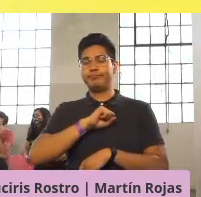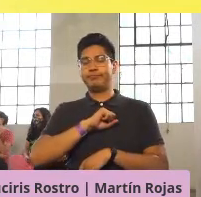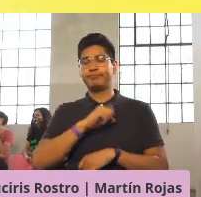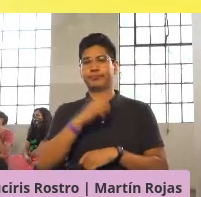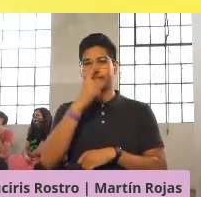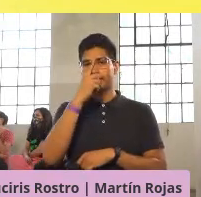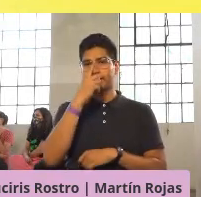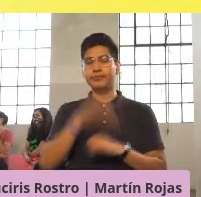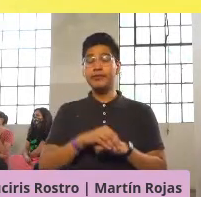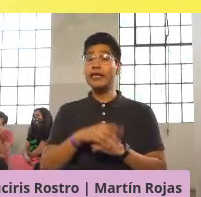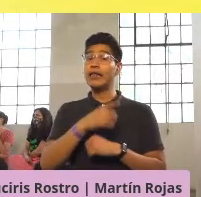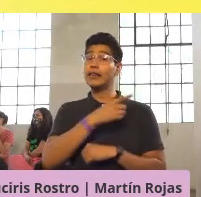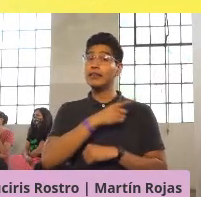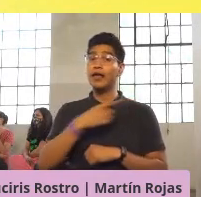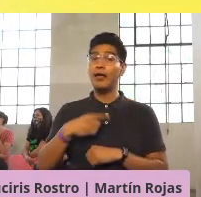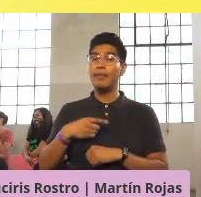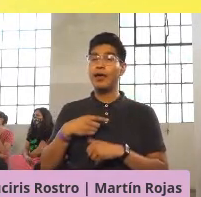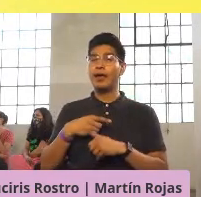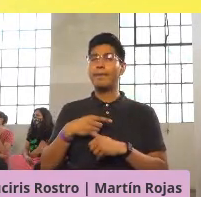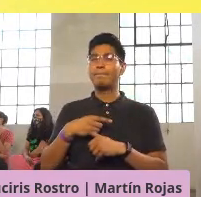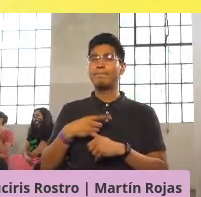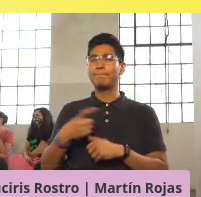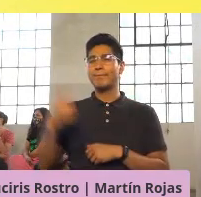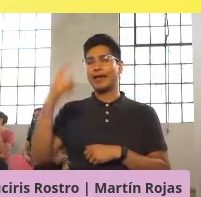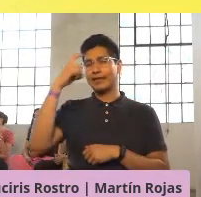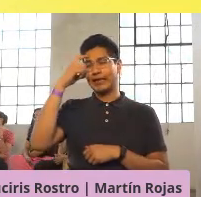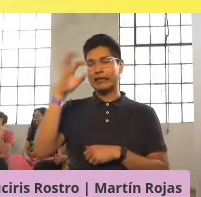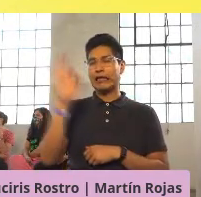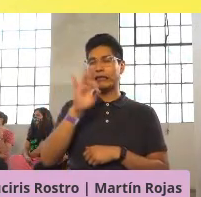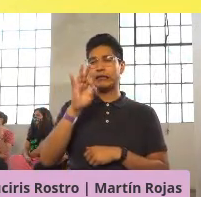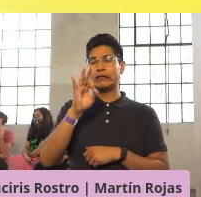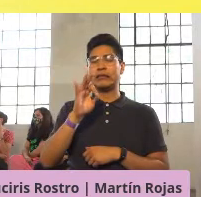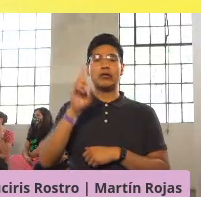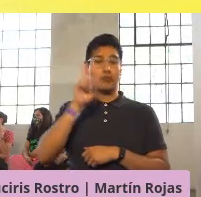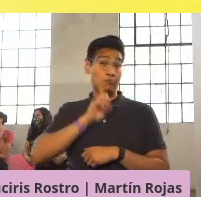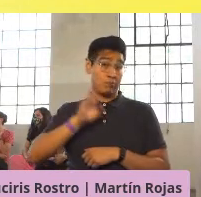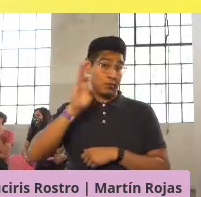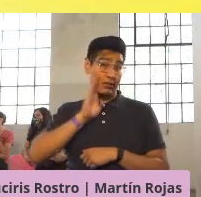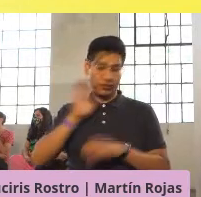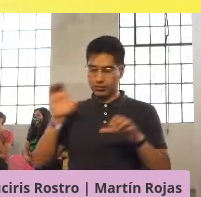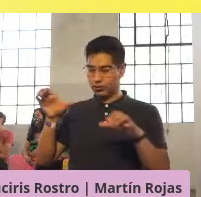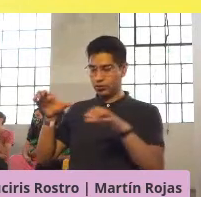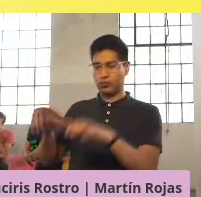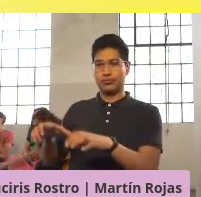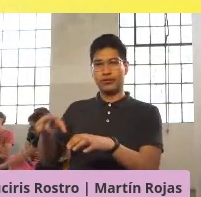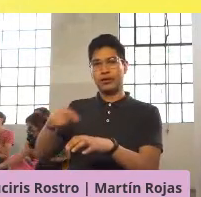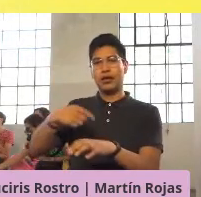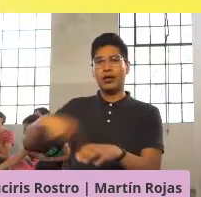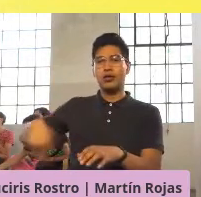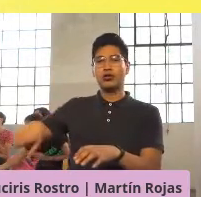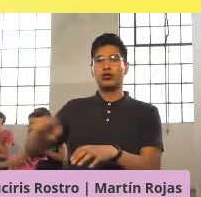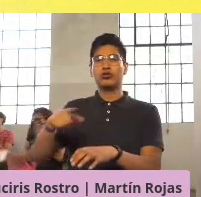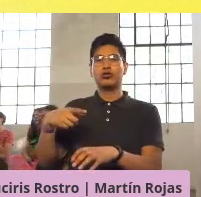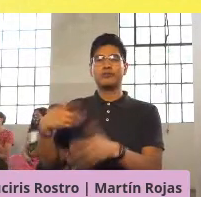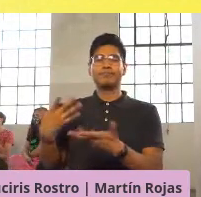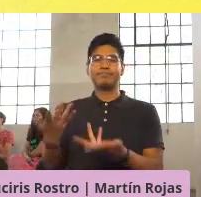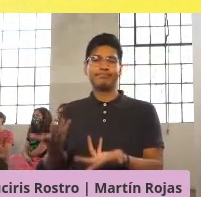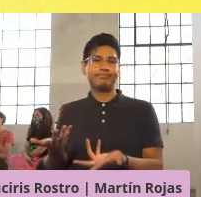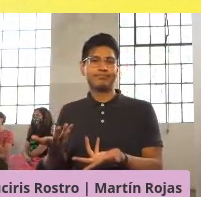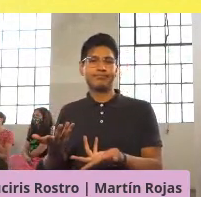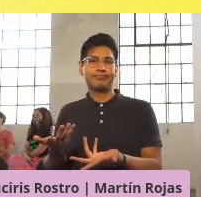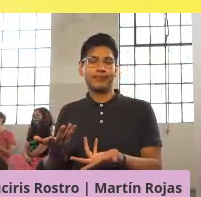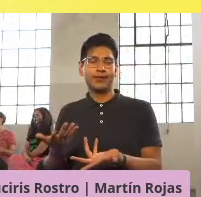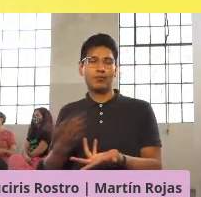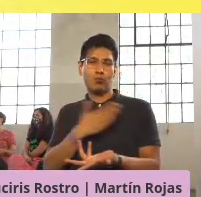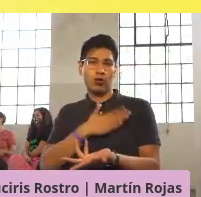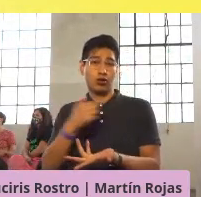empezar a pensar en estos otros tipos de economías que justamente son feministas, que tienen que ver con la... y que ahorita... creo